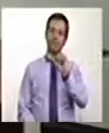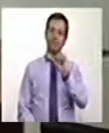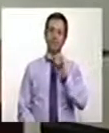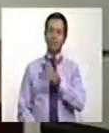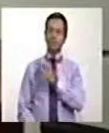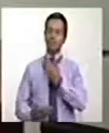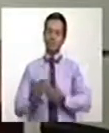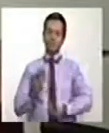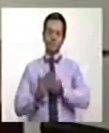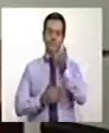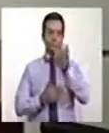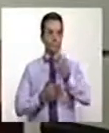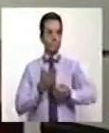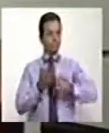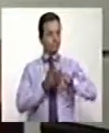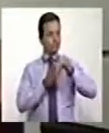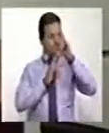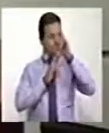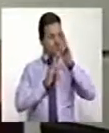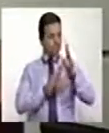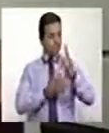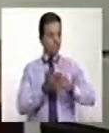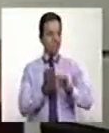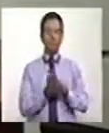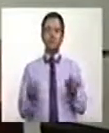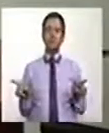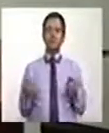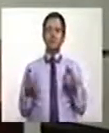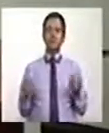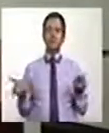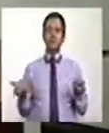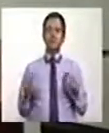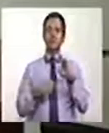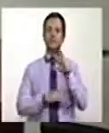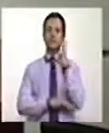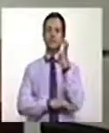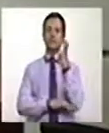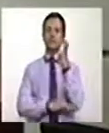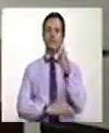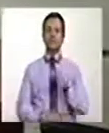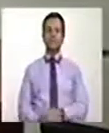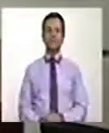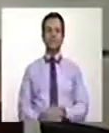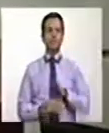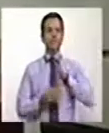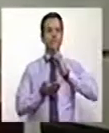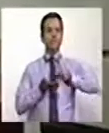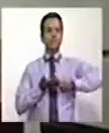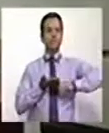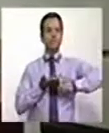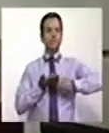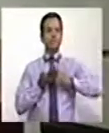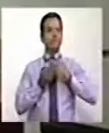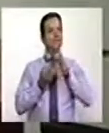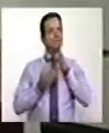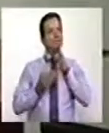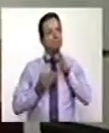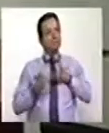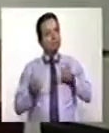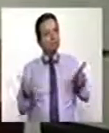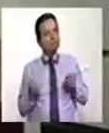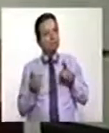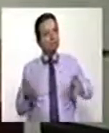acto protocolario con las notas del himno nacional de la República de Colombia, interpretado por la Banda Sinfónica de la